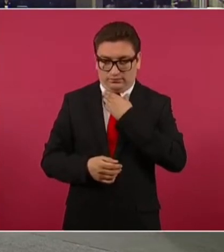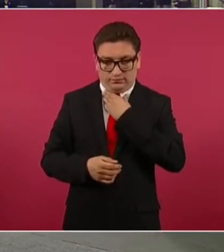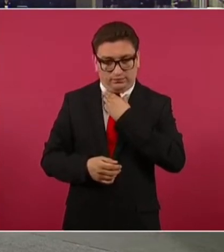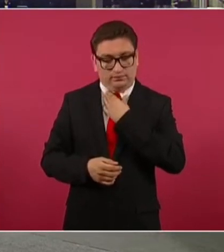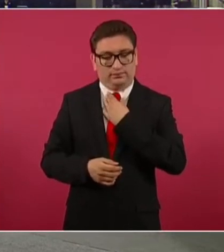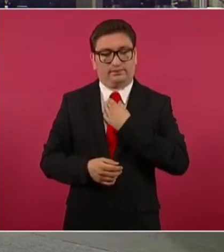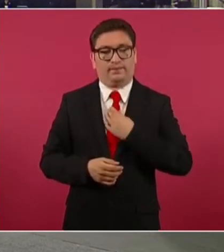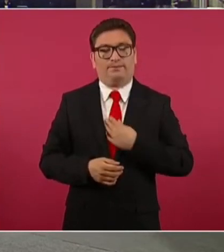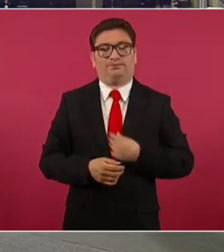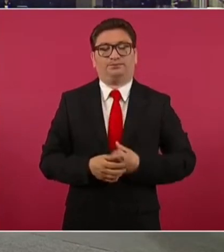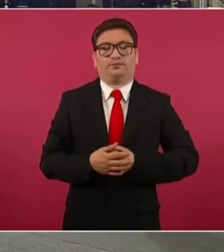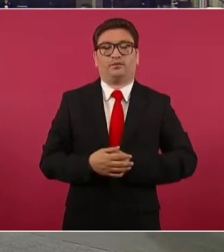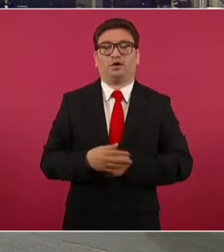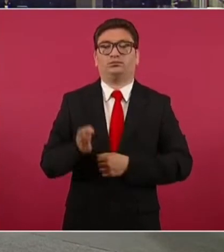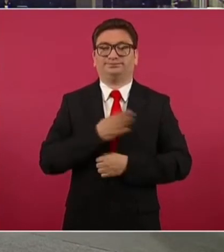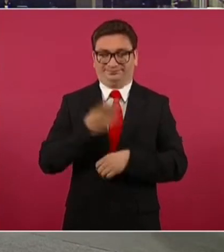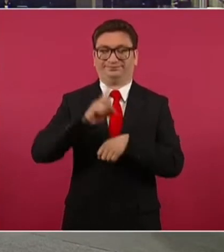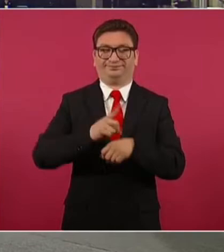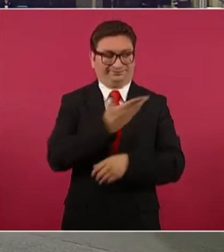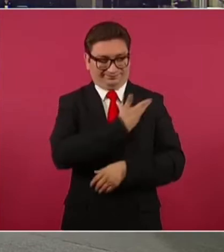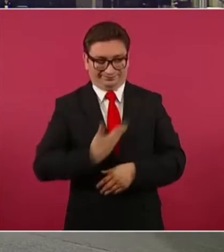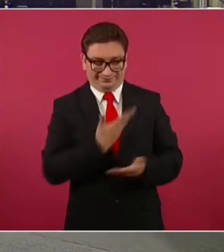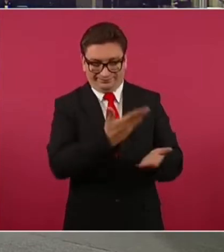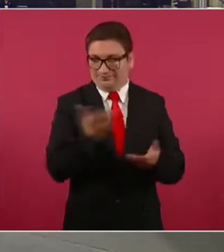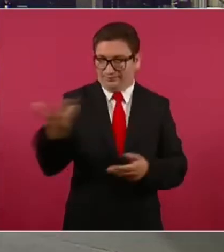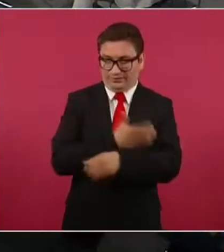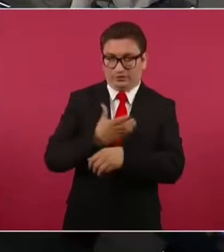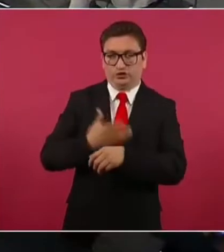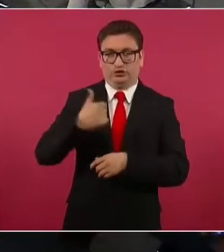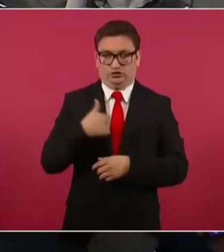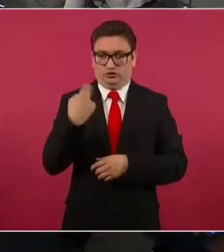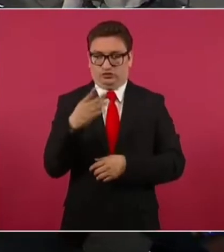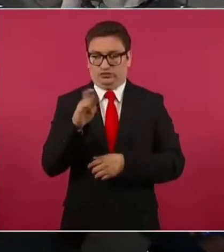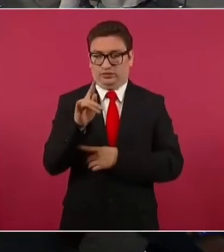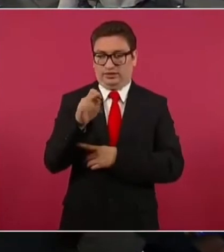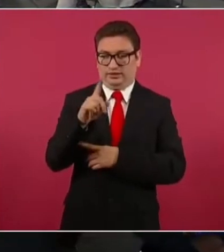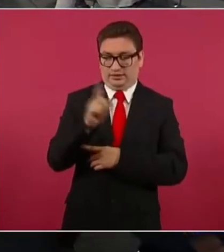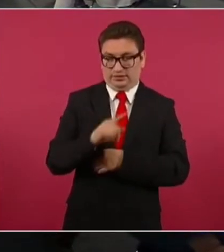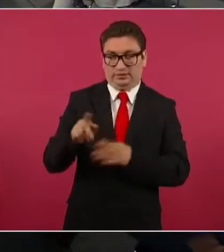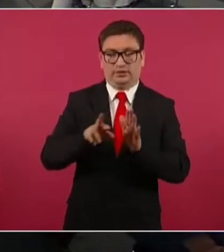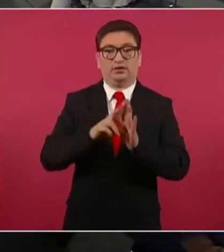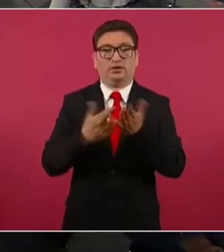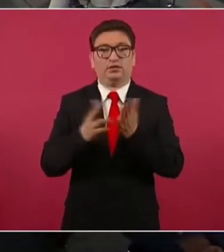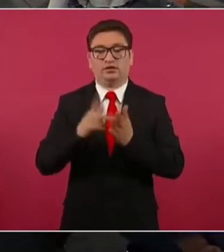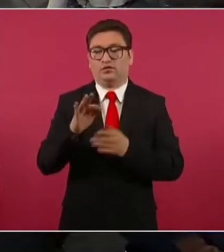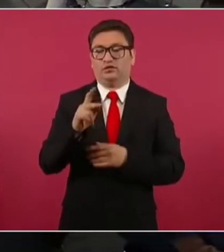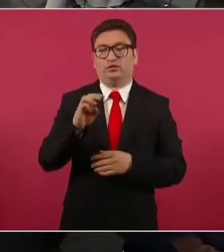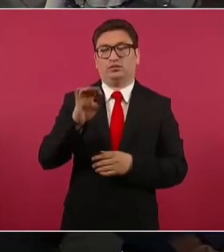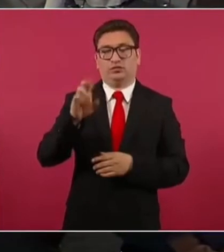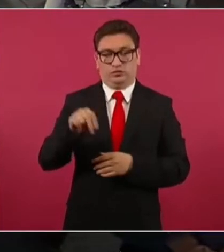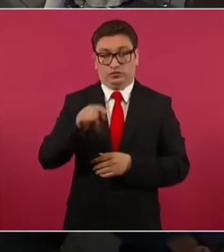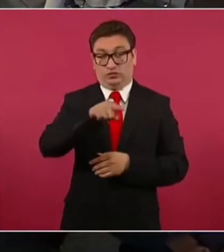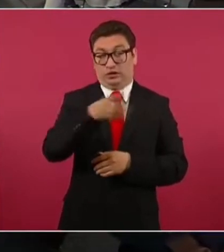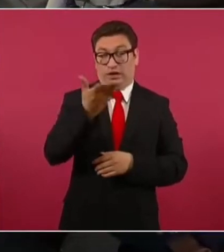Buenos días, presidente, compañeros. Beatriz Contreras Castillo, de la revista Polemón. Presidente, usted ya